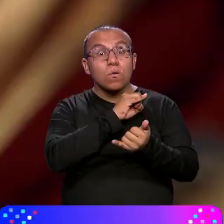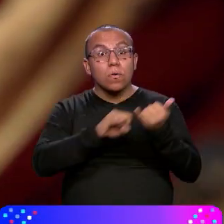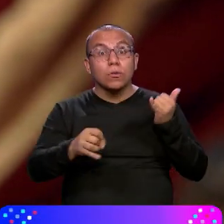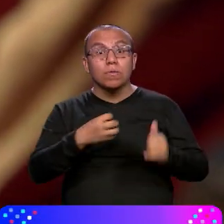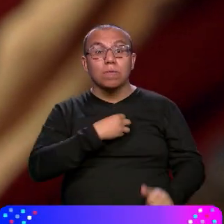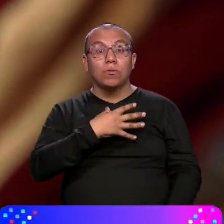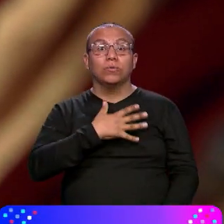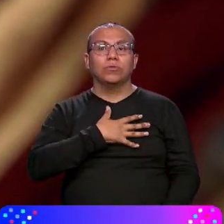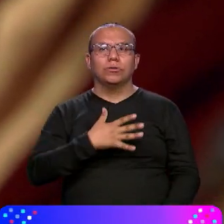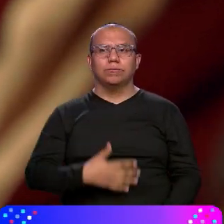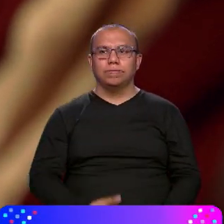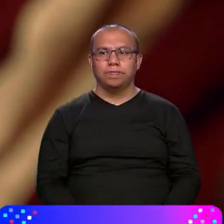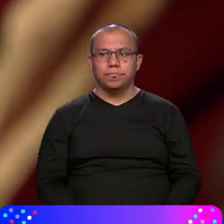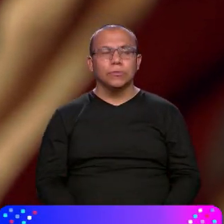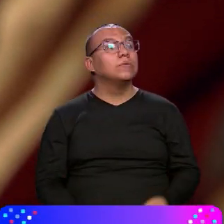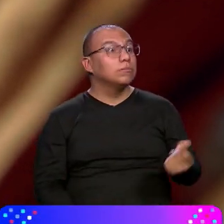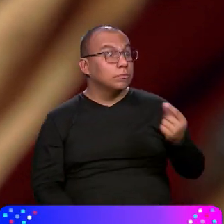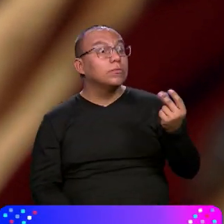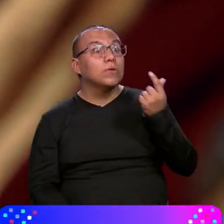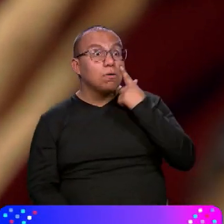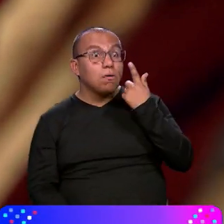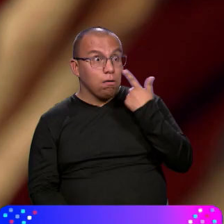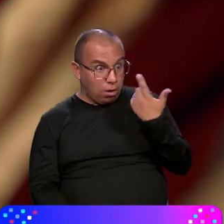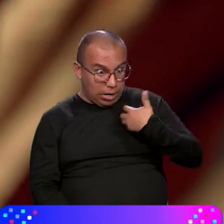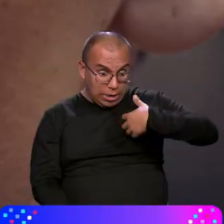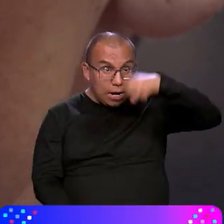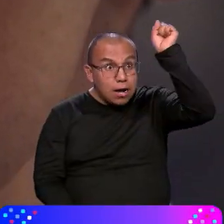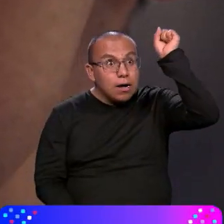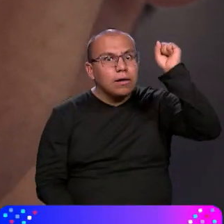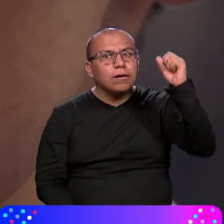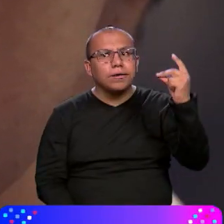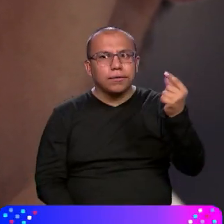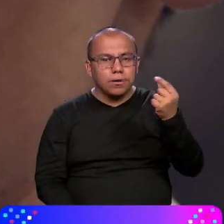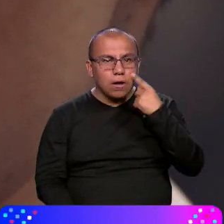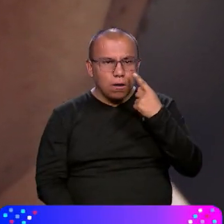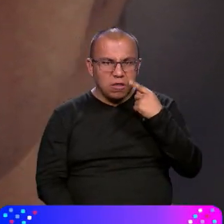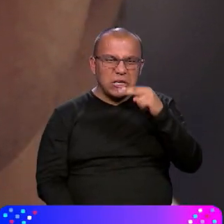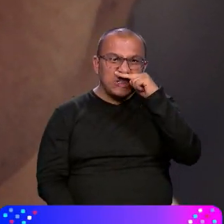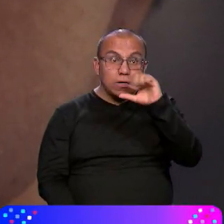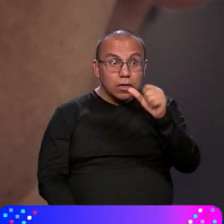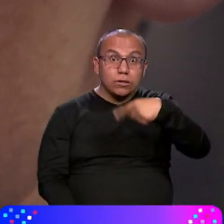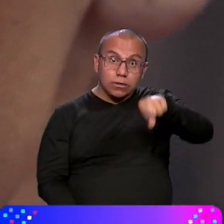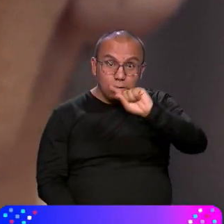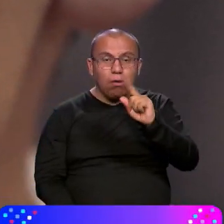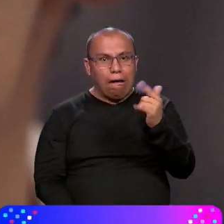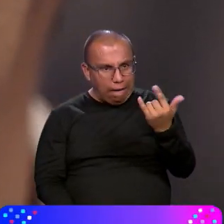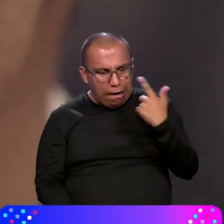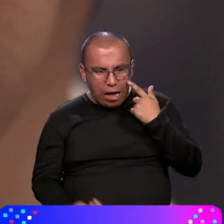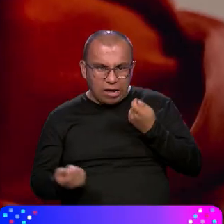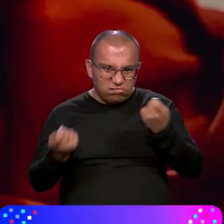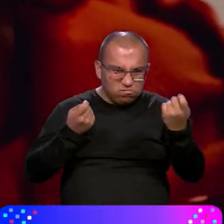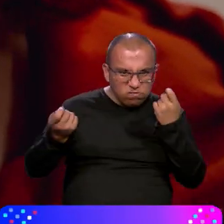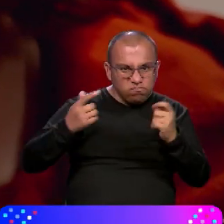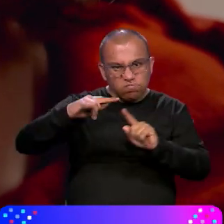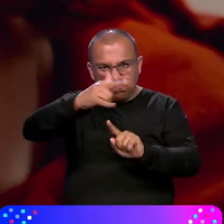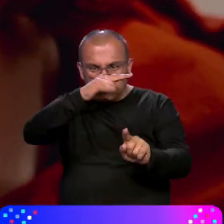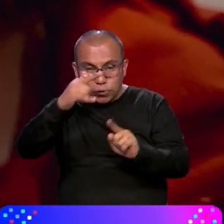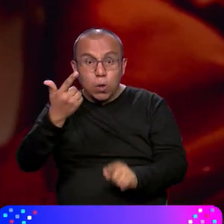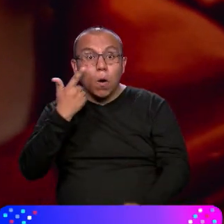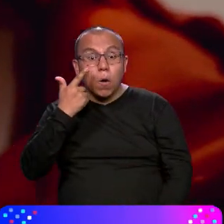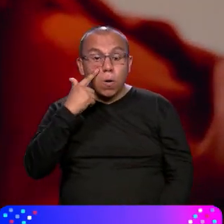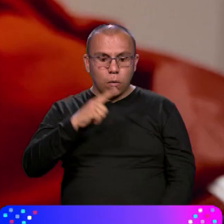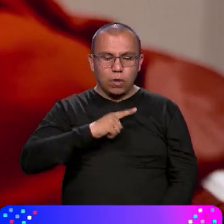oportunidad. ¿A qué vinimos? ¡A ganar! ¿De quién son las nenas? ¡Del que se las trabaja! Me quiero al mando,